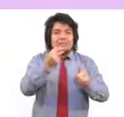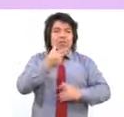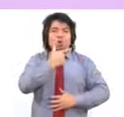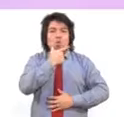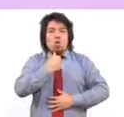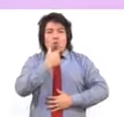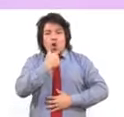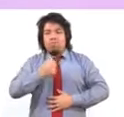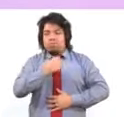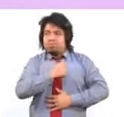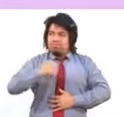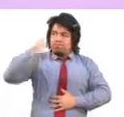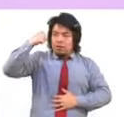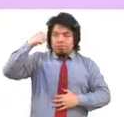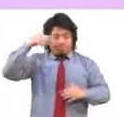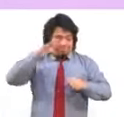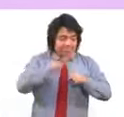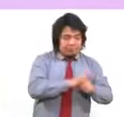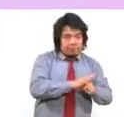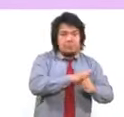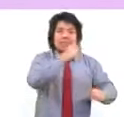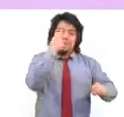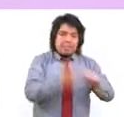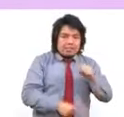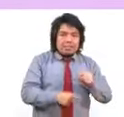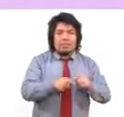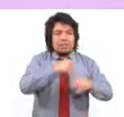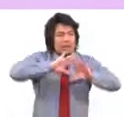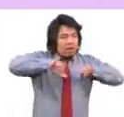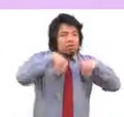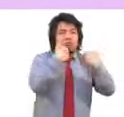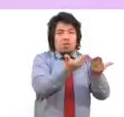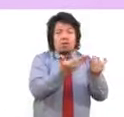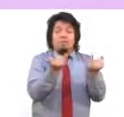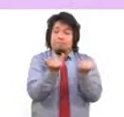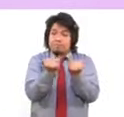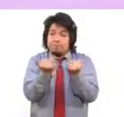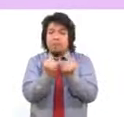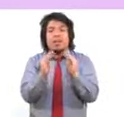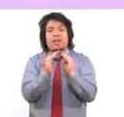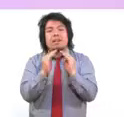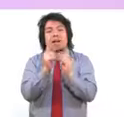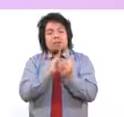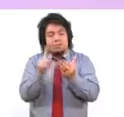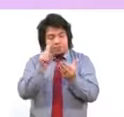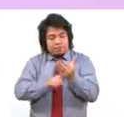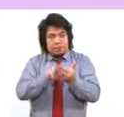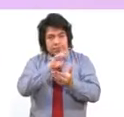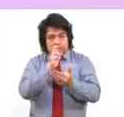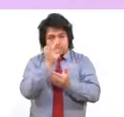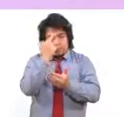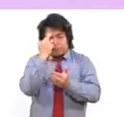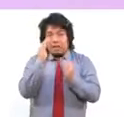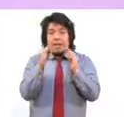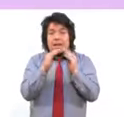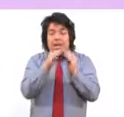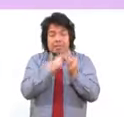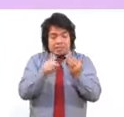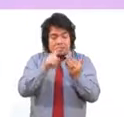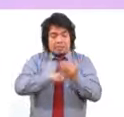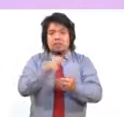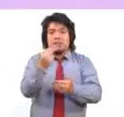del espacio público, pero también de los hogares. La casa debe ser uno de los lugares más seguros para nosotras